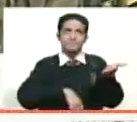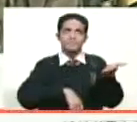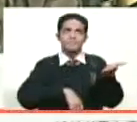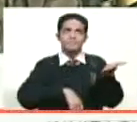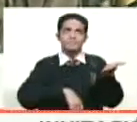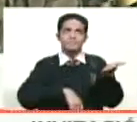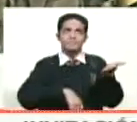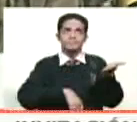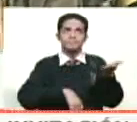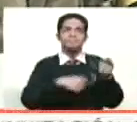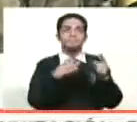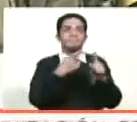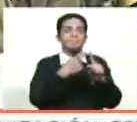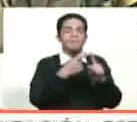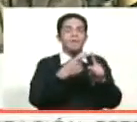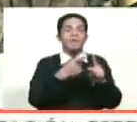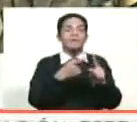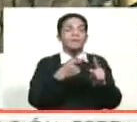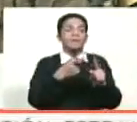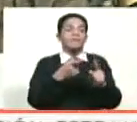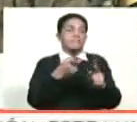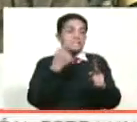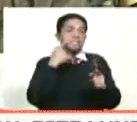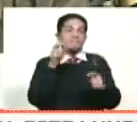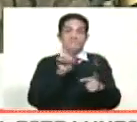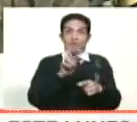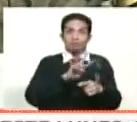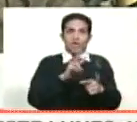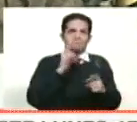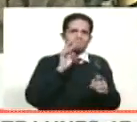para que se escuche la voz de Venezuela